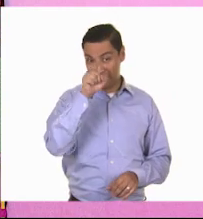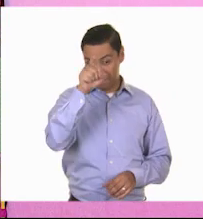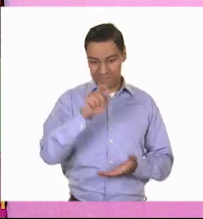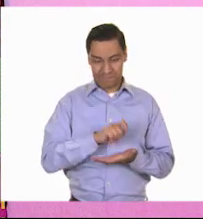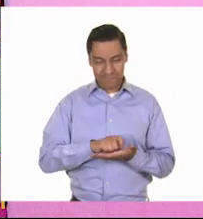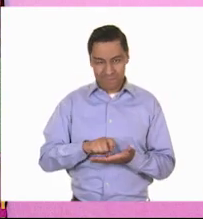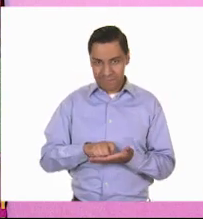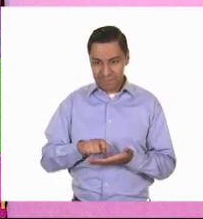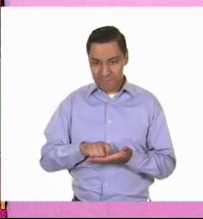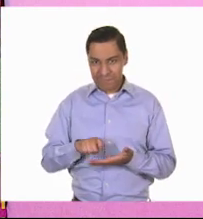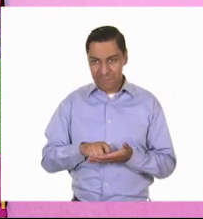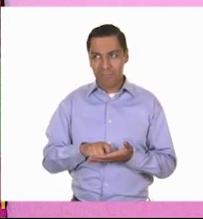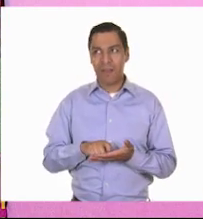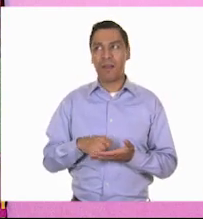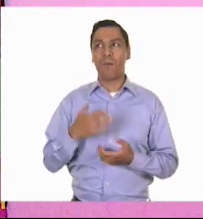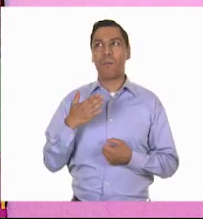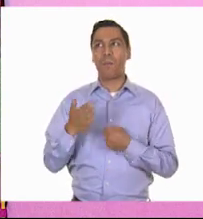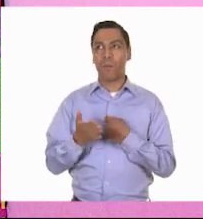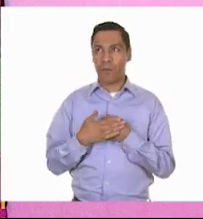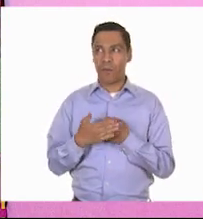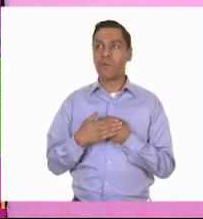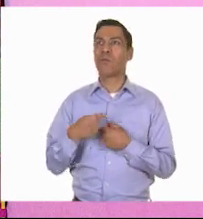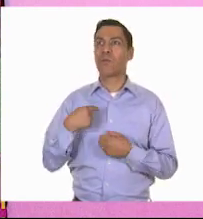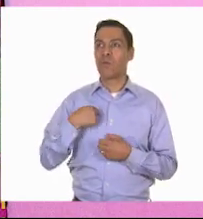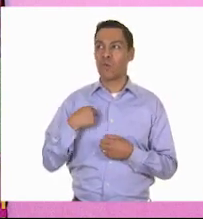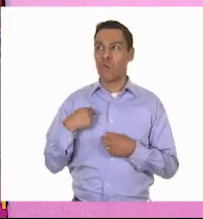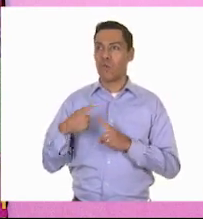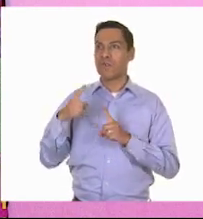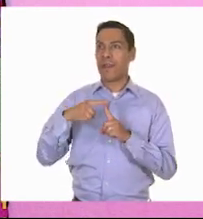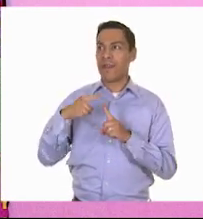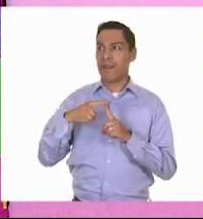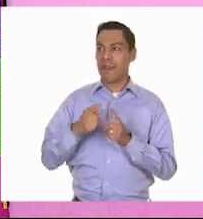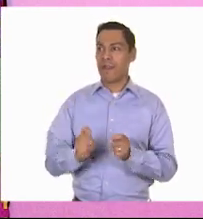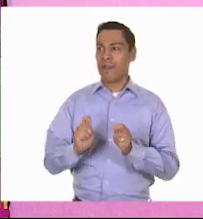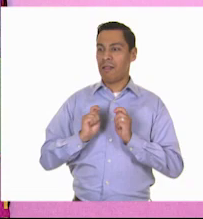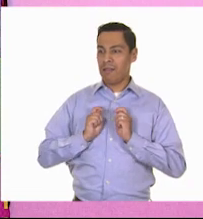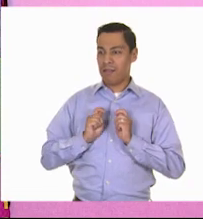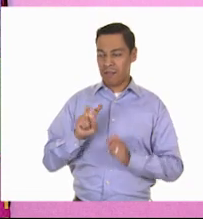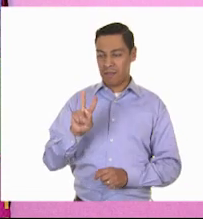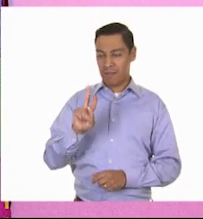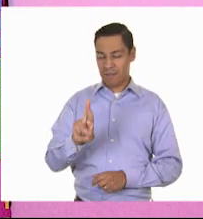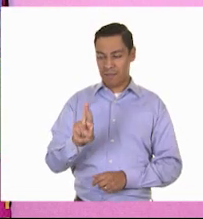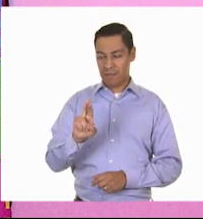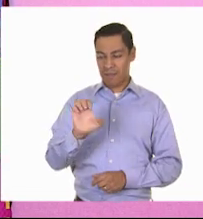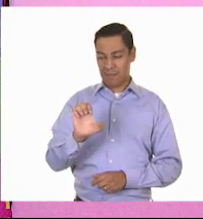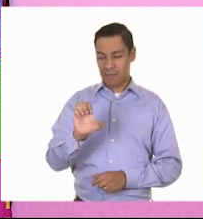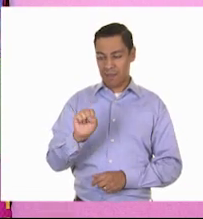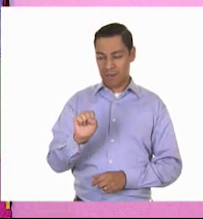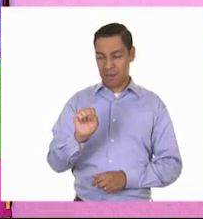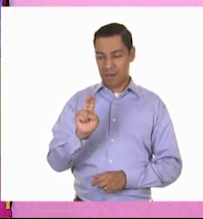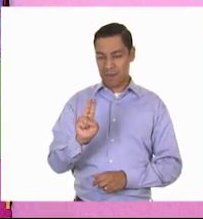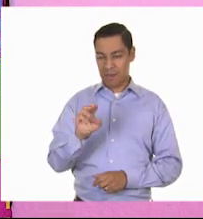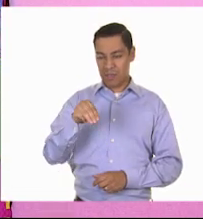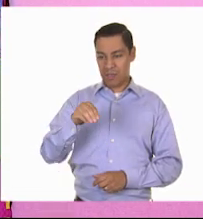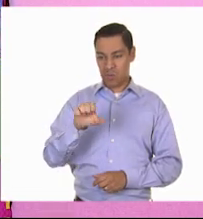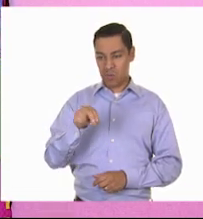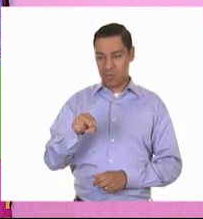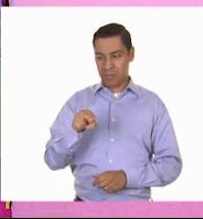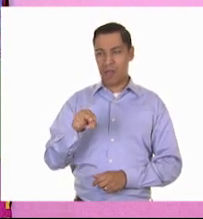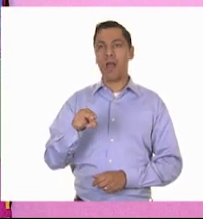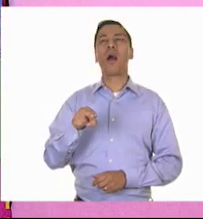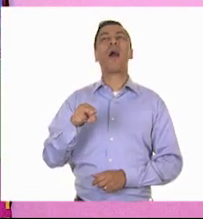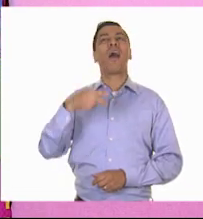tomen nota, ya lo vieron en pantalla, ya lo recapitulamos y pónganse ahora sí. Agarren una nota ahí de cultura